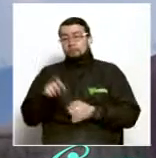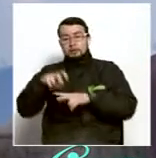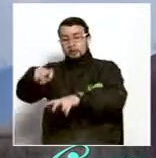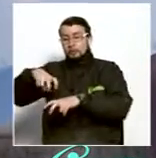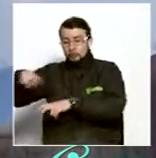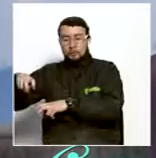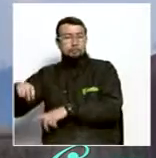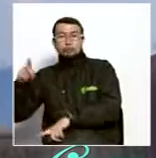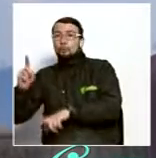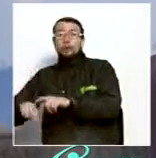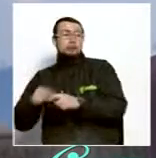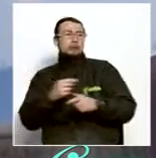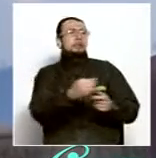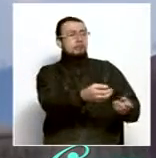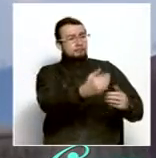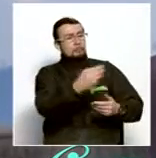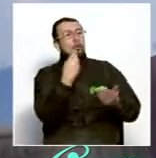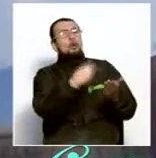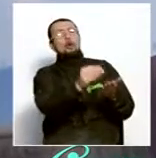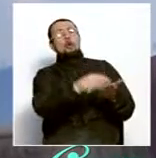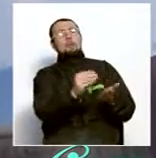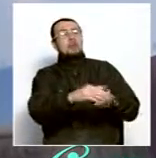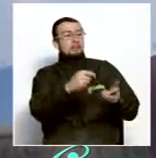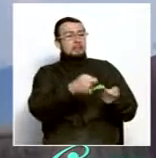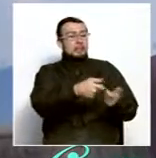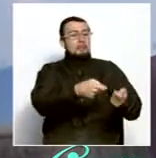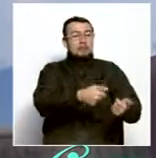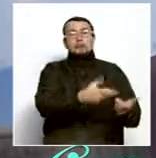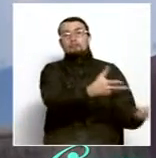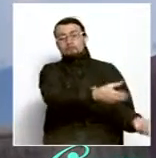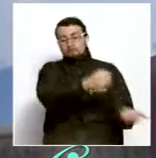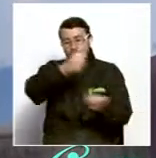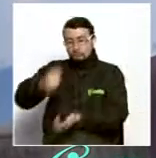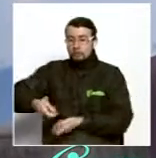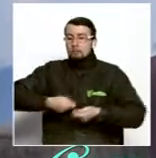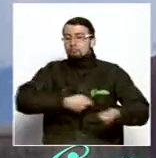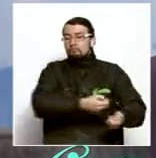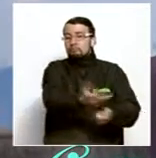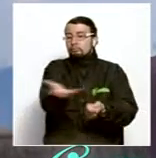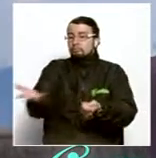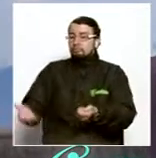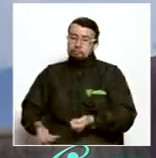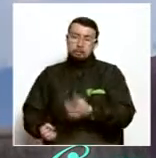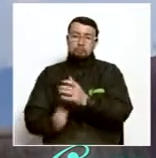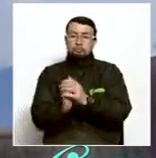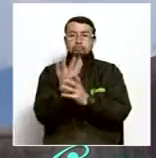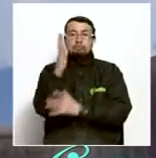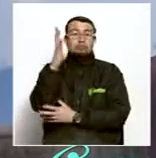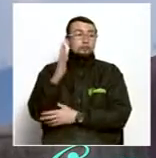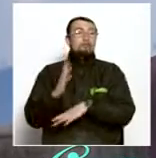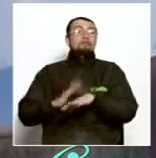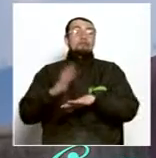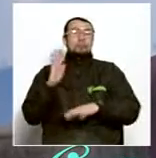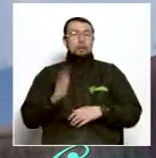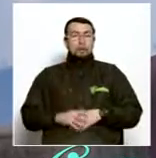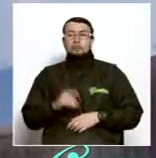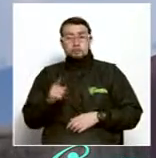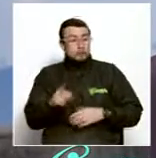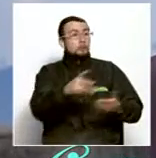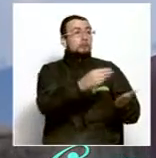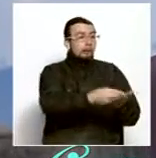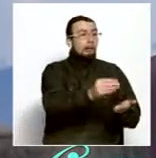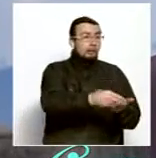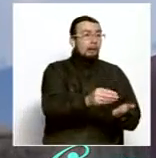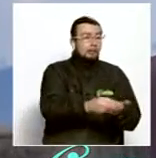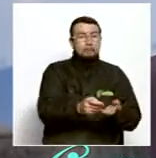las casas semilleras. O sea, es todo un negocio de estas grandes empresas para que los campesinos se vuelvan consumidores de